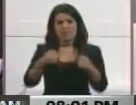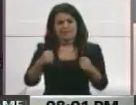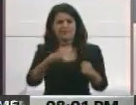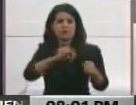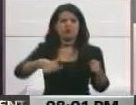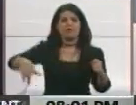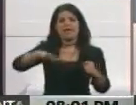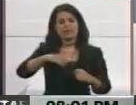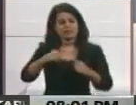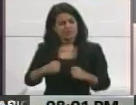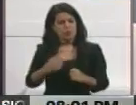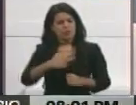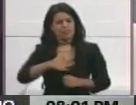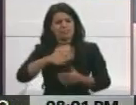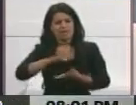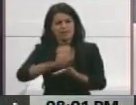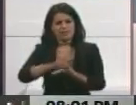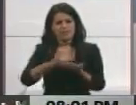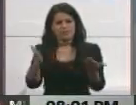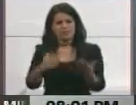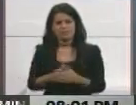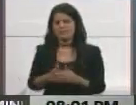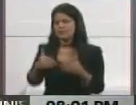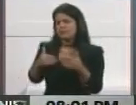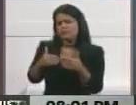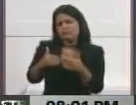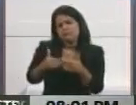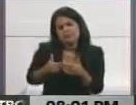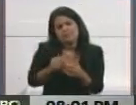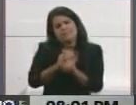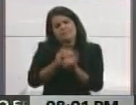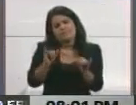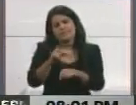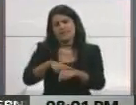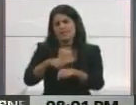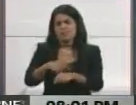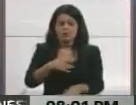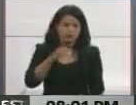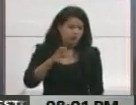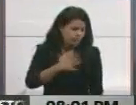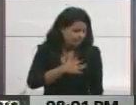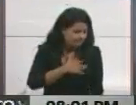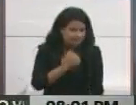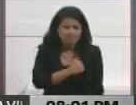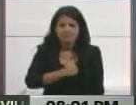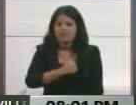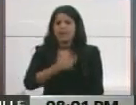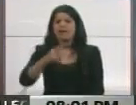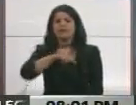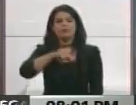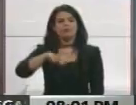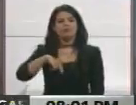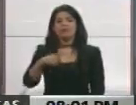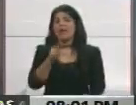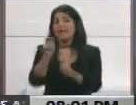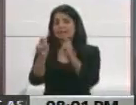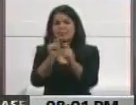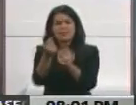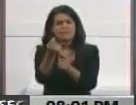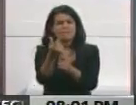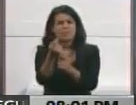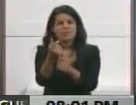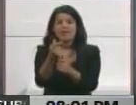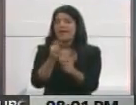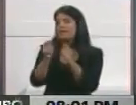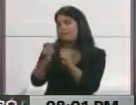económica que requiere el país Se nos acabó el tiempo simple muy lamentable nosotros hacemos muy muy pocas entrevistas si es que se le puede llamar